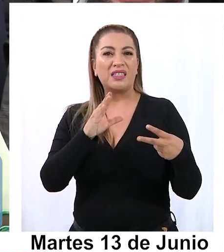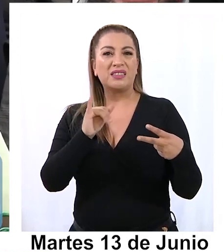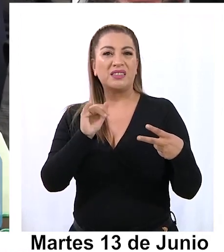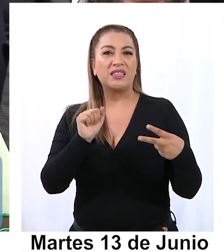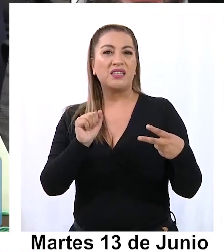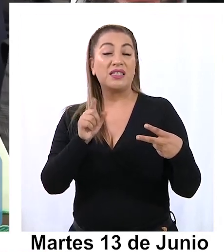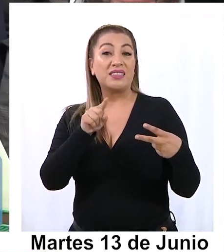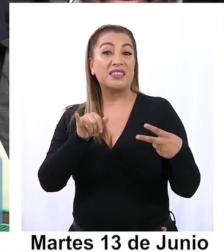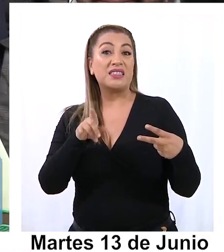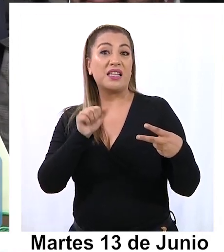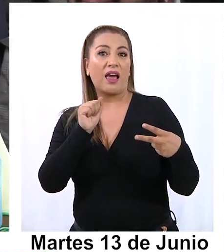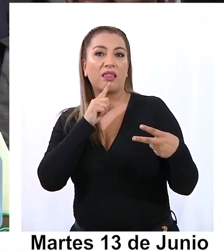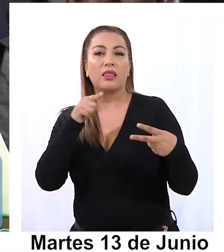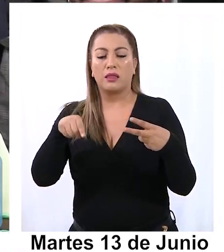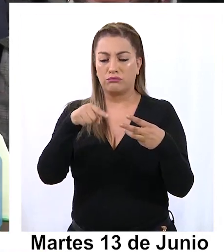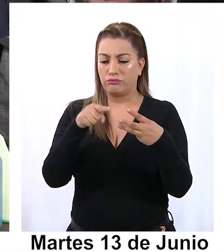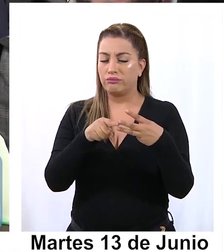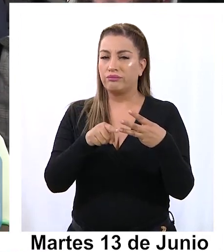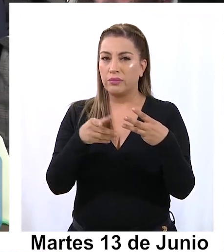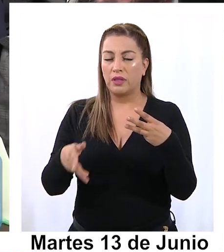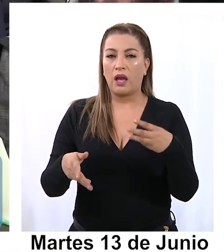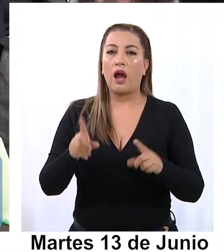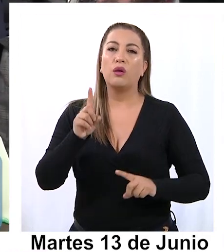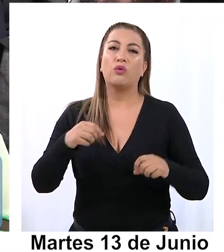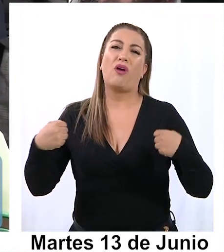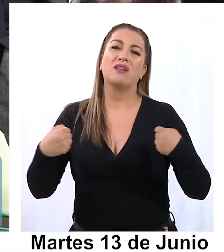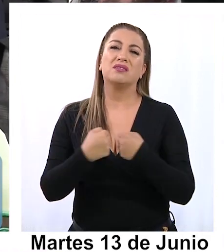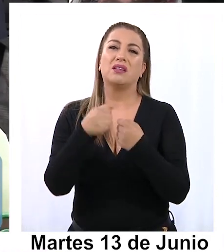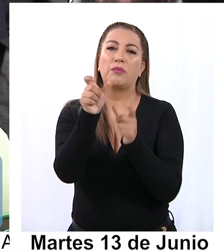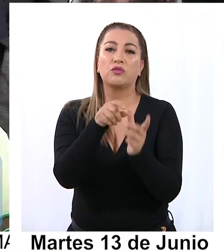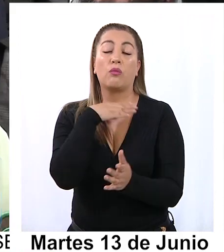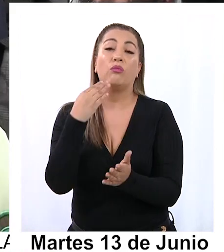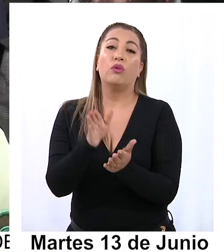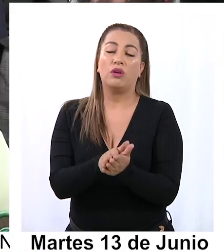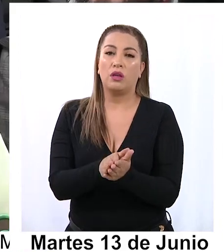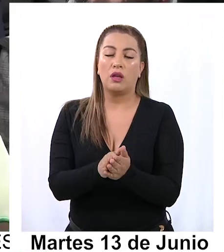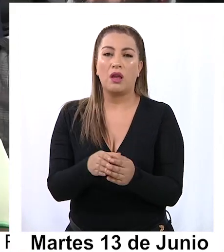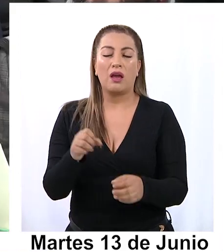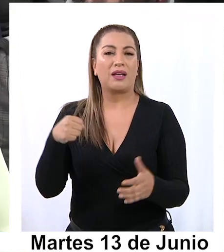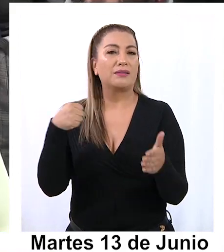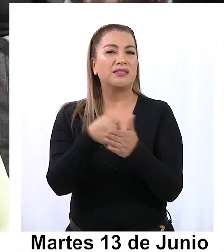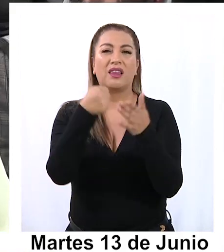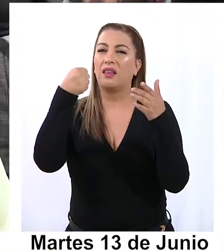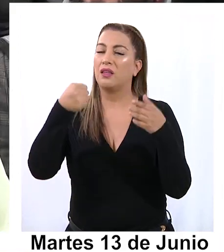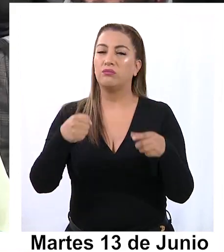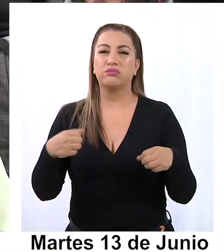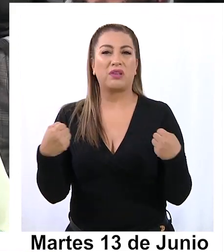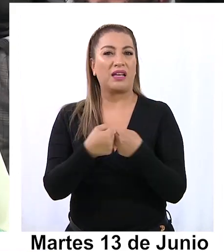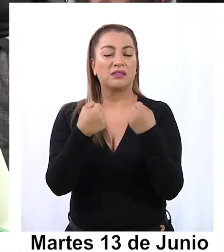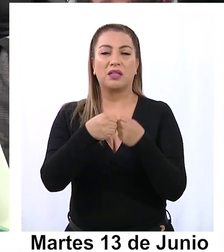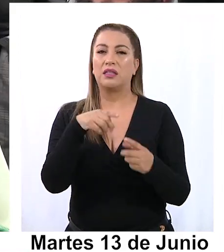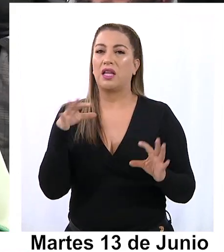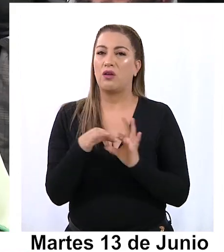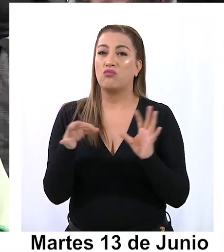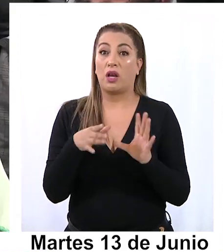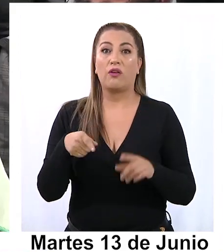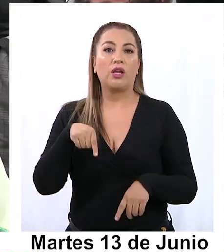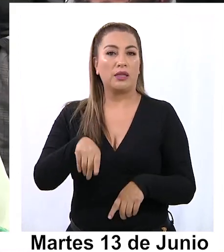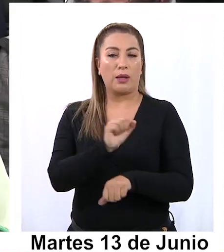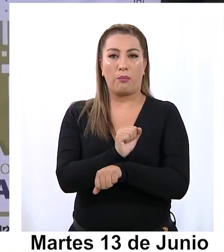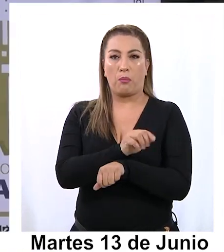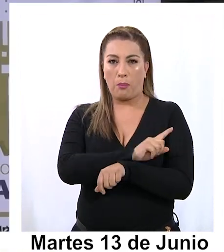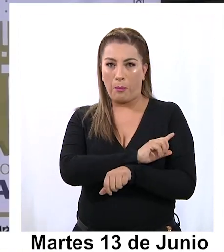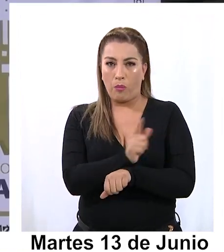mucho desplazamiento en la región, lamentablemente hay accidentes fatales, hay accidentes graves, que con estos dispositivos pueden llegar más